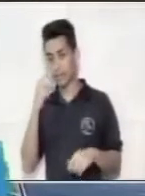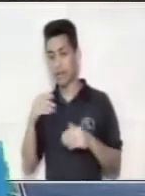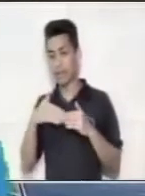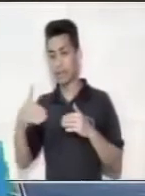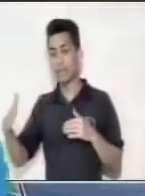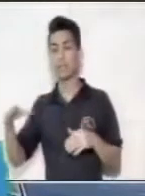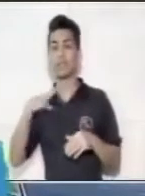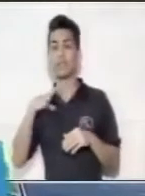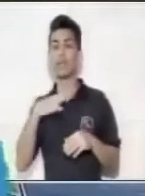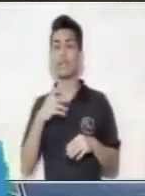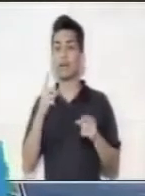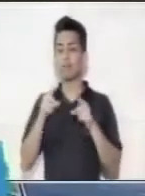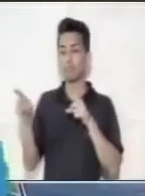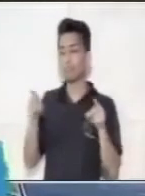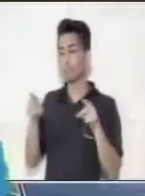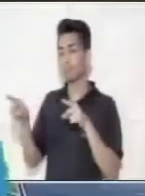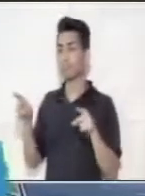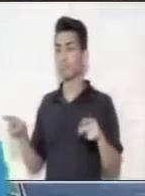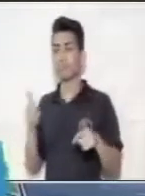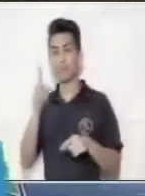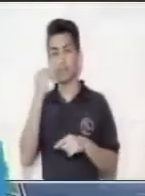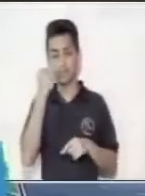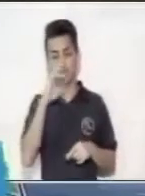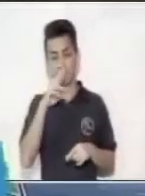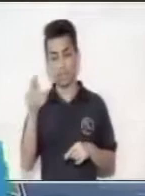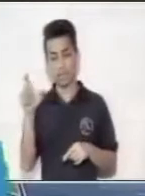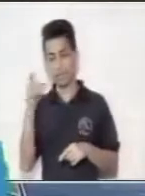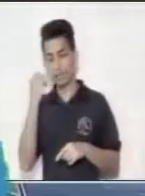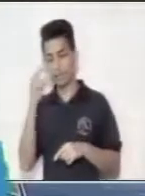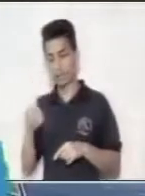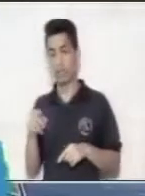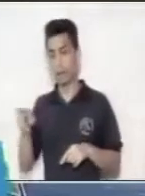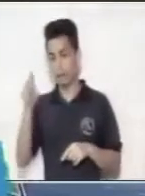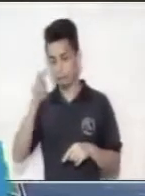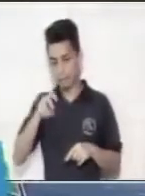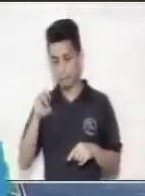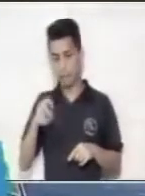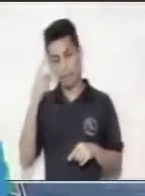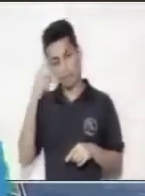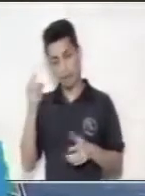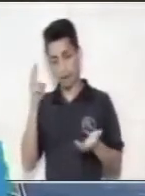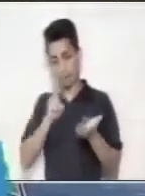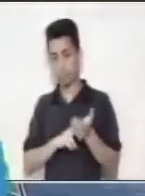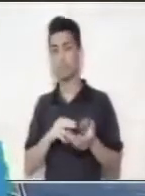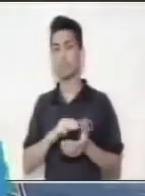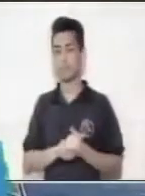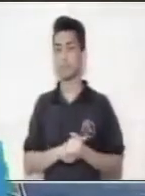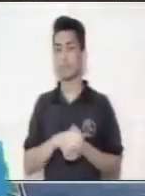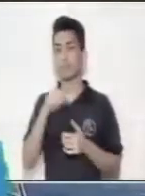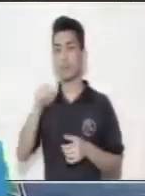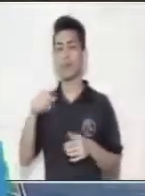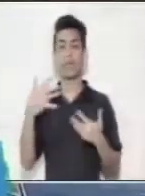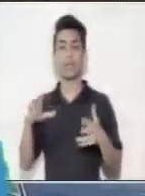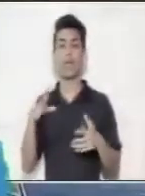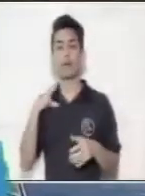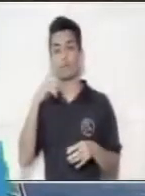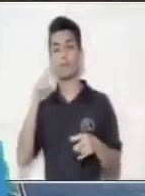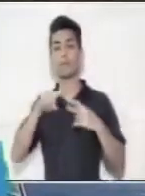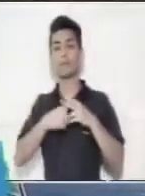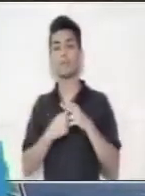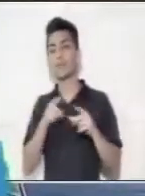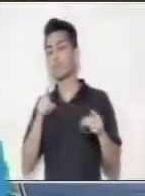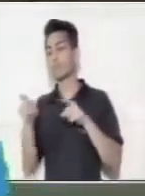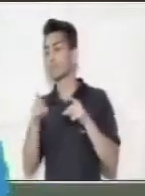una dirección, ¿sí? Necesita de la dirección para poder aplicarse. Y ahorita ya empezamos a manejar un poquito